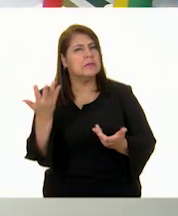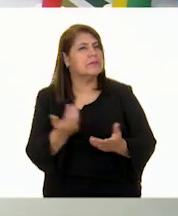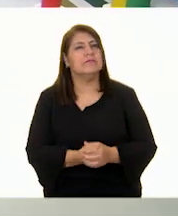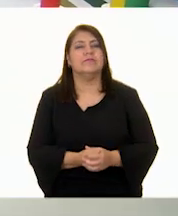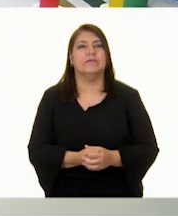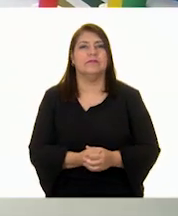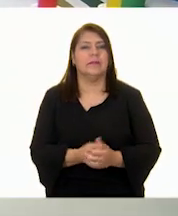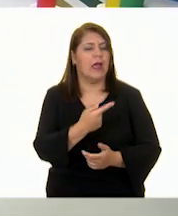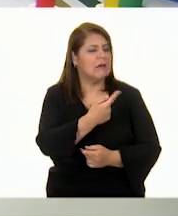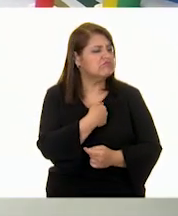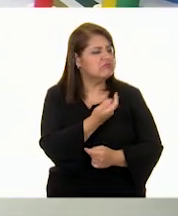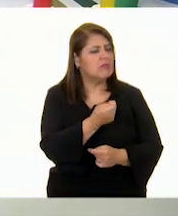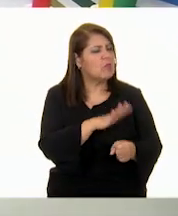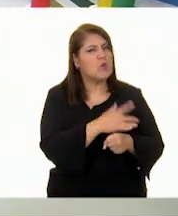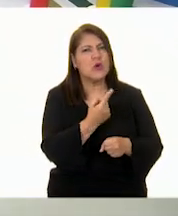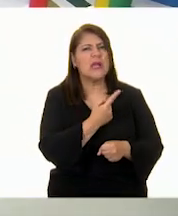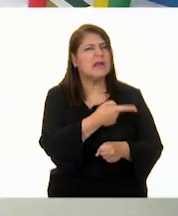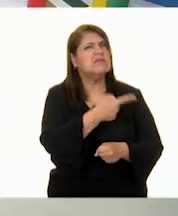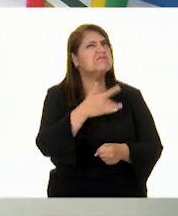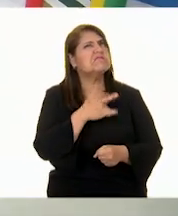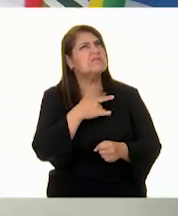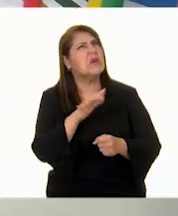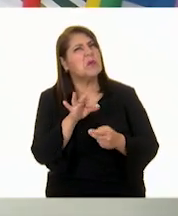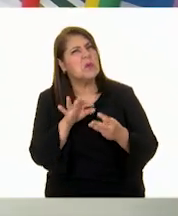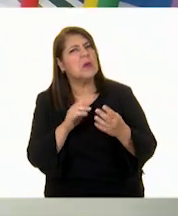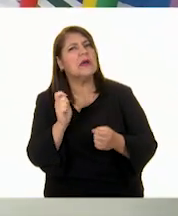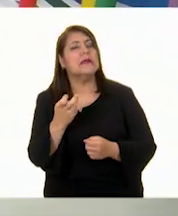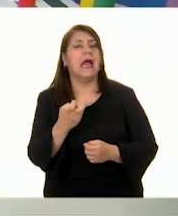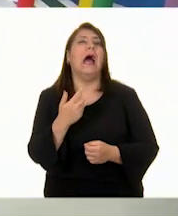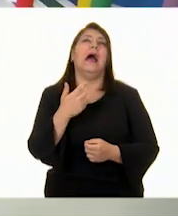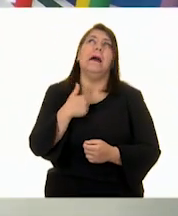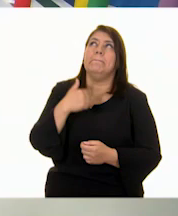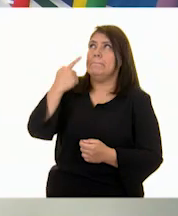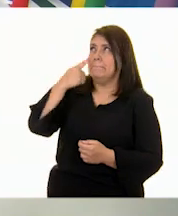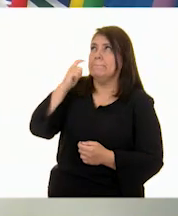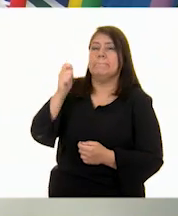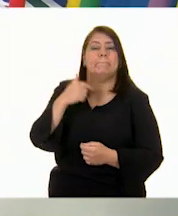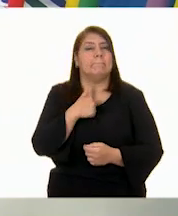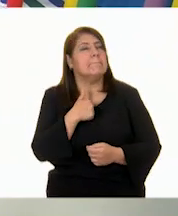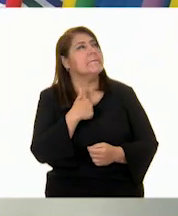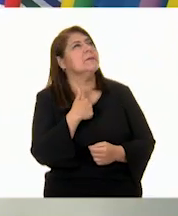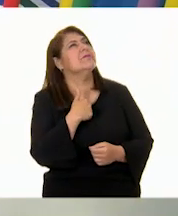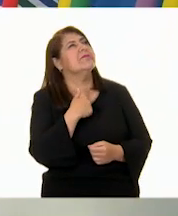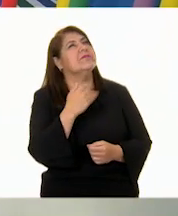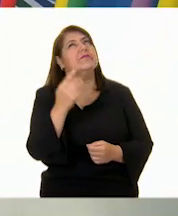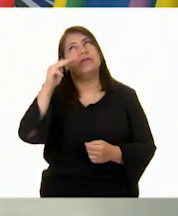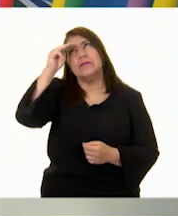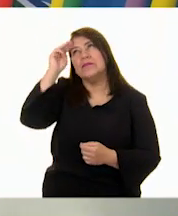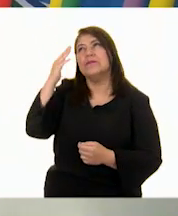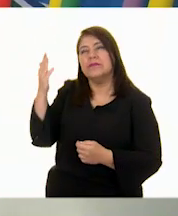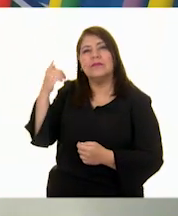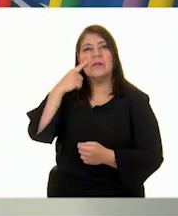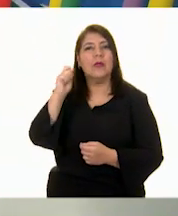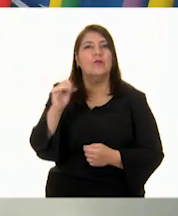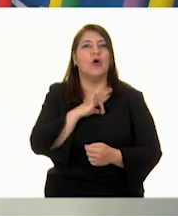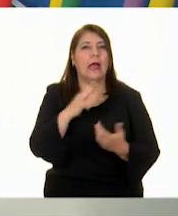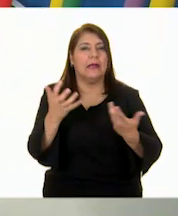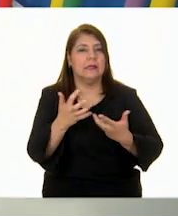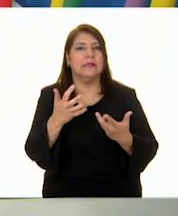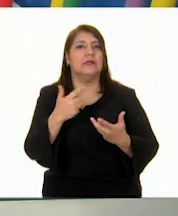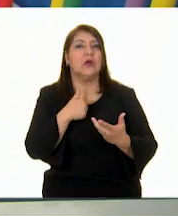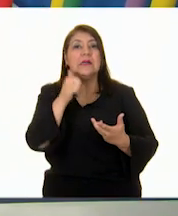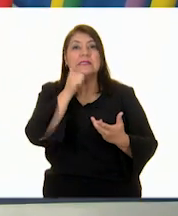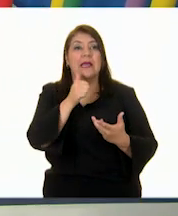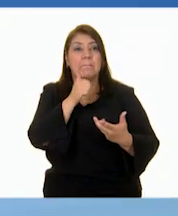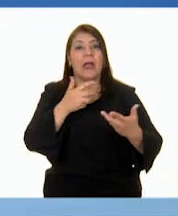Maestro Francisco, yo le pedí a María que fuera así. A mí se me ha hecho más fácil porque estoy casi siempre con